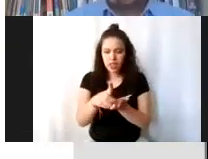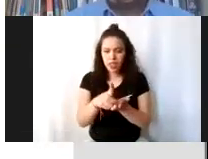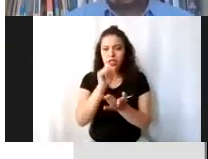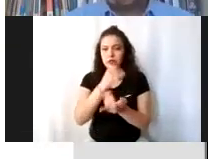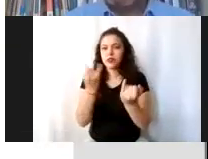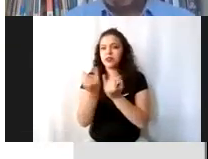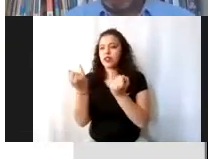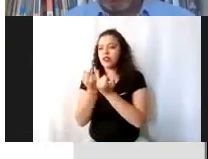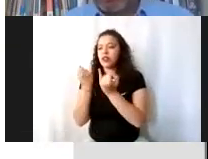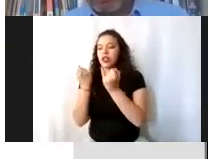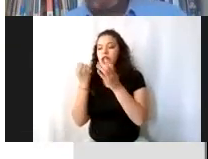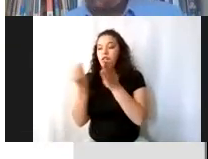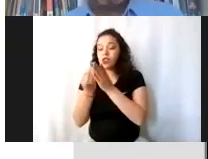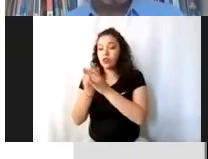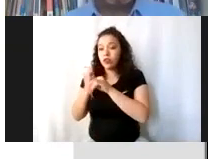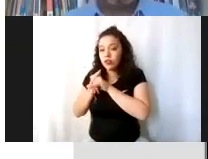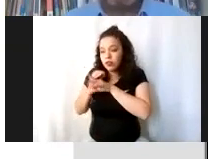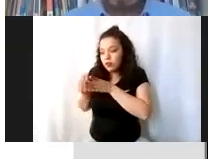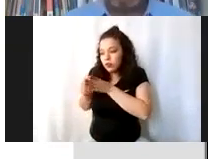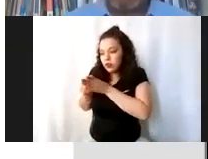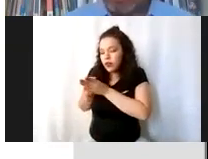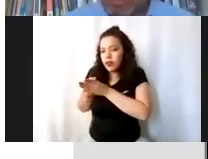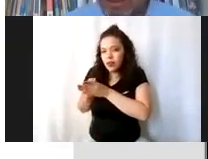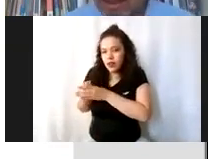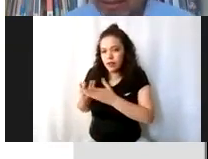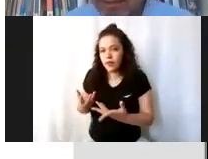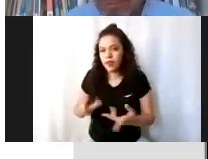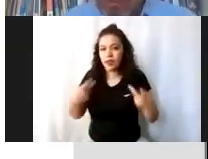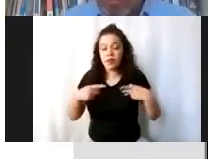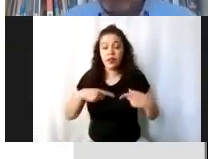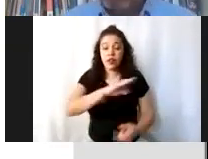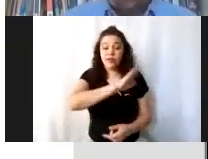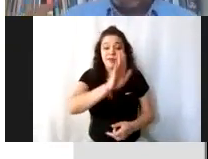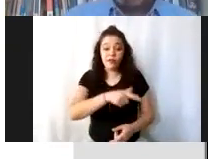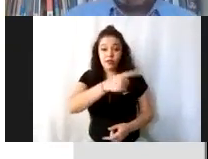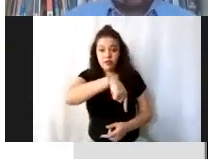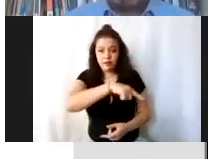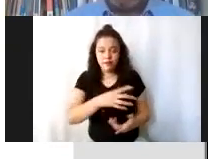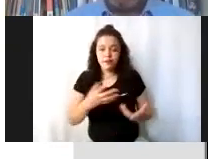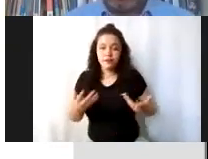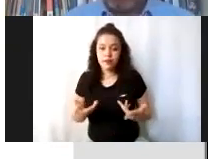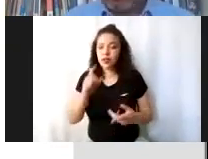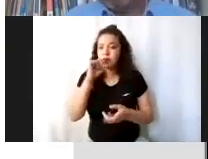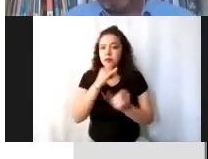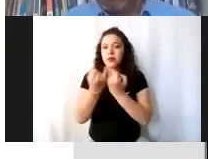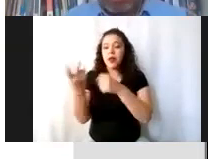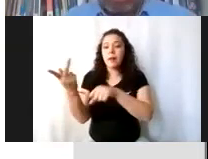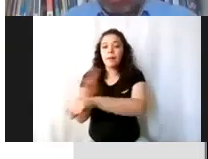datos personales, porque en este caso, bueno, ya sería una persona fallecida. Y lo mismo ocurre con alguien